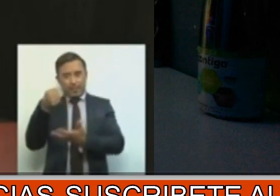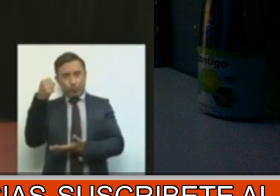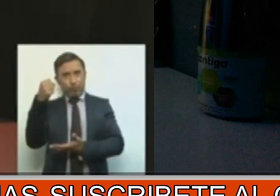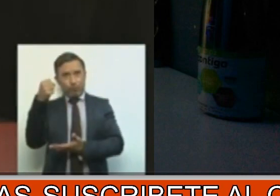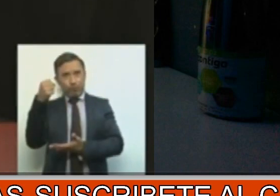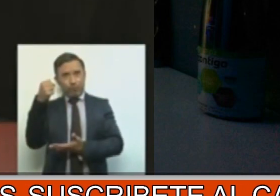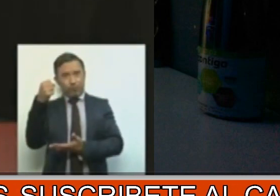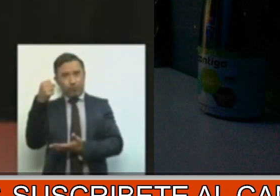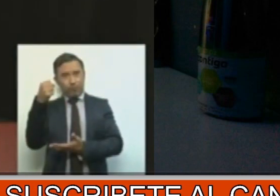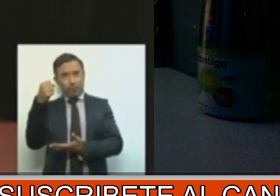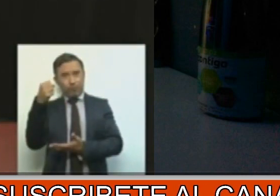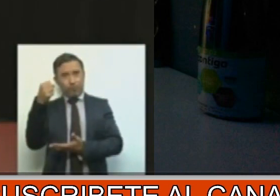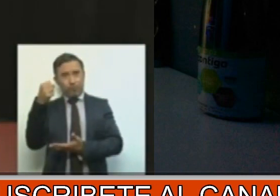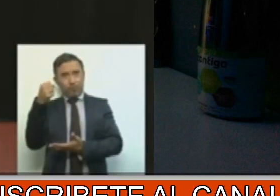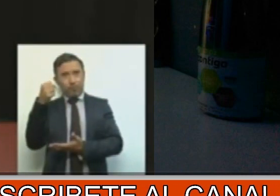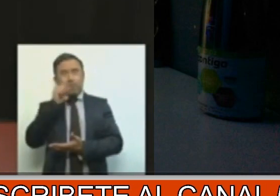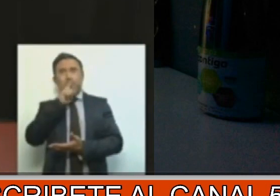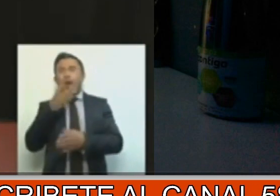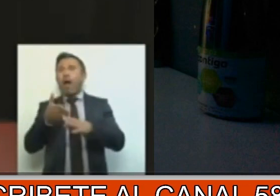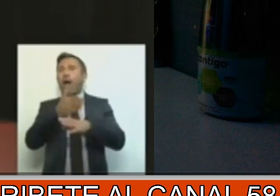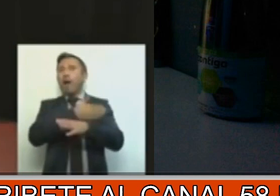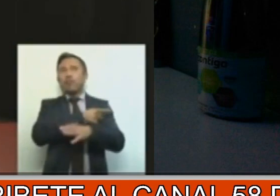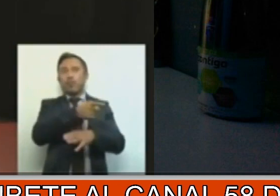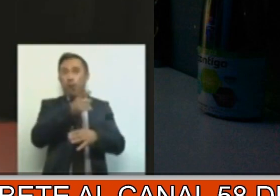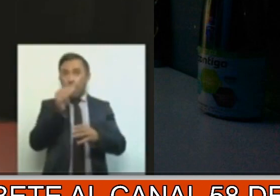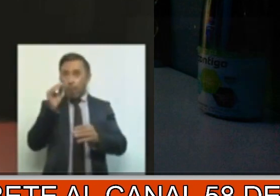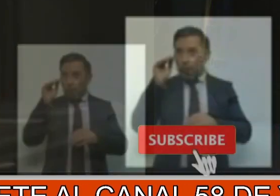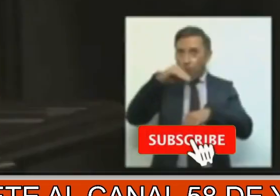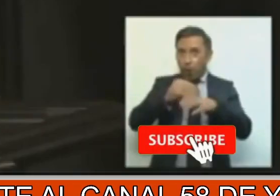los que se oponían a la creación de ellos.